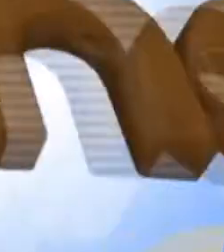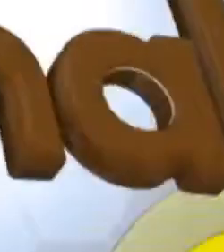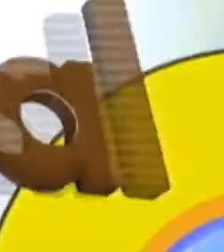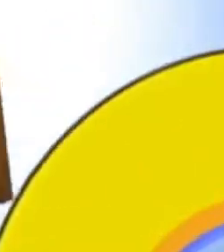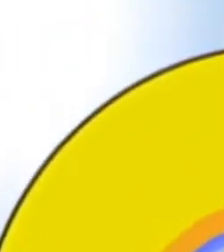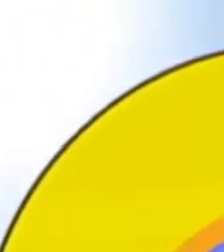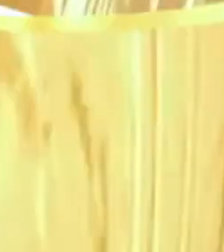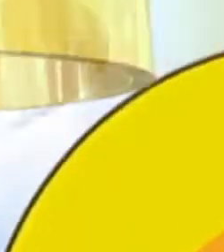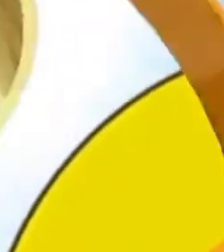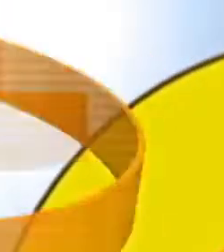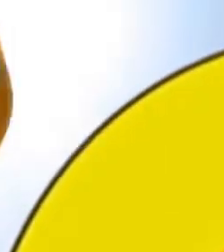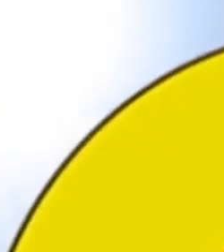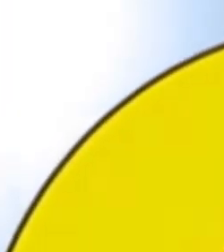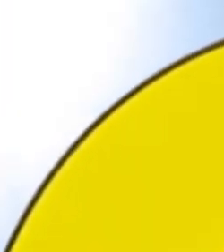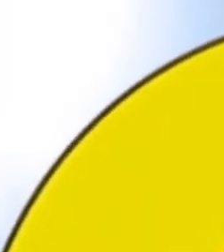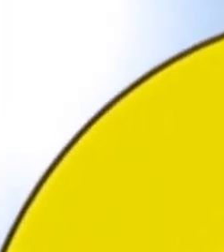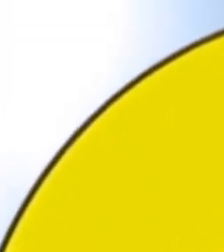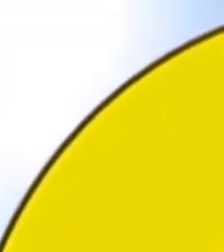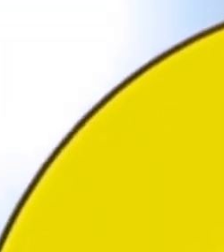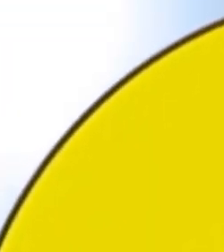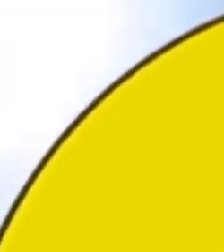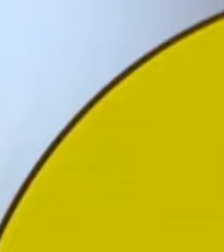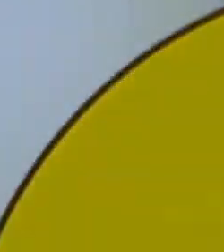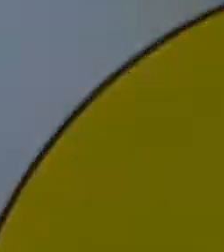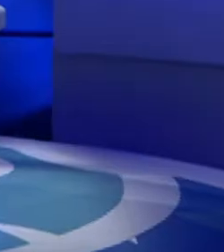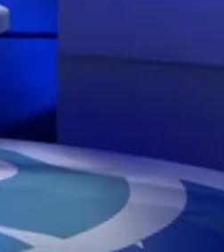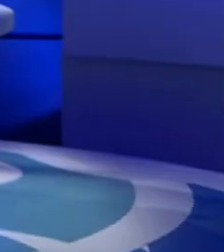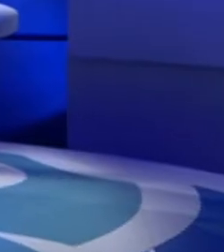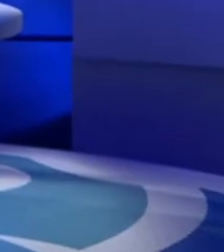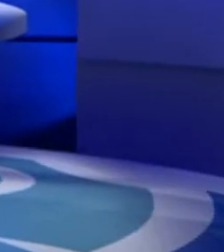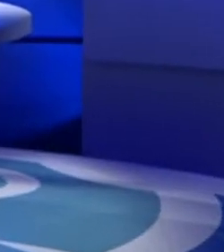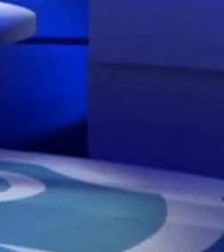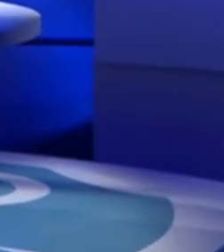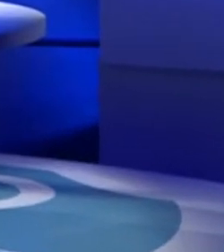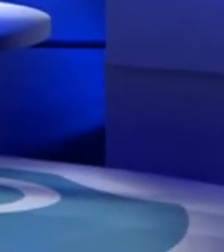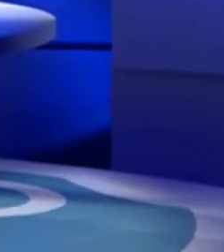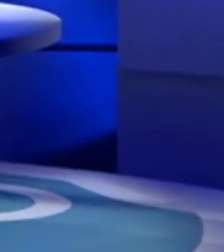Costa Rica, Costa Rica.